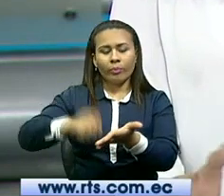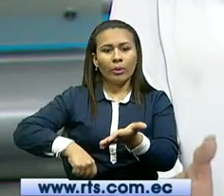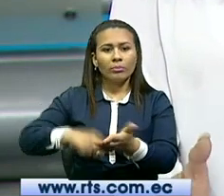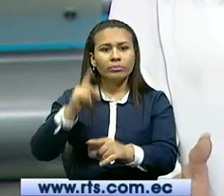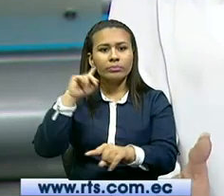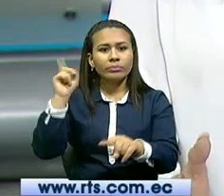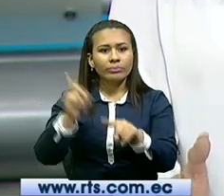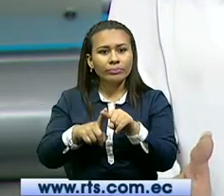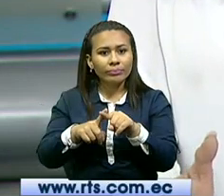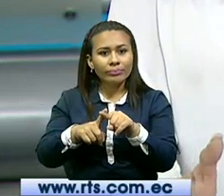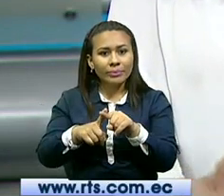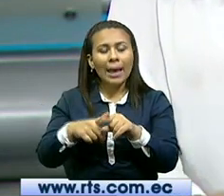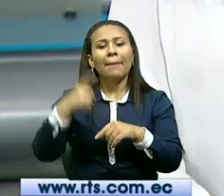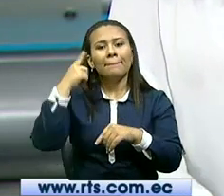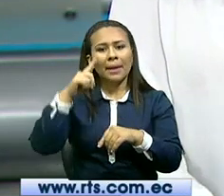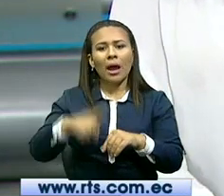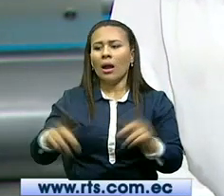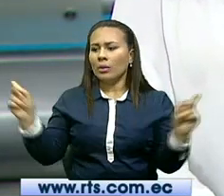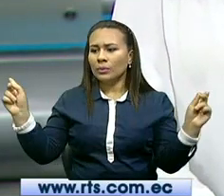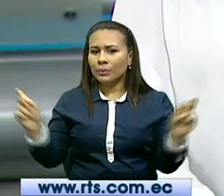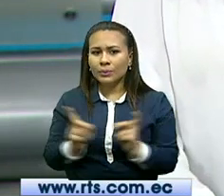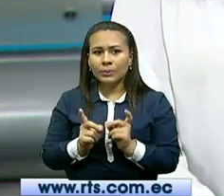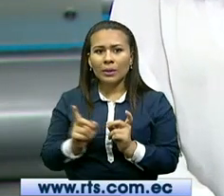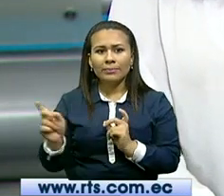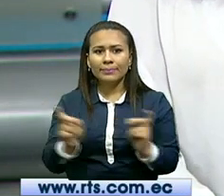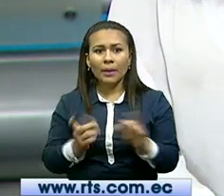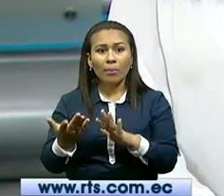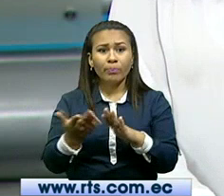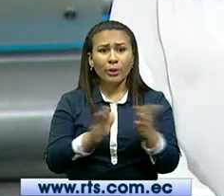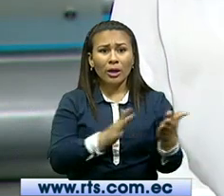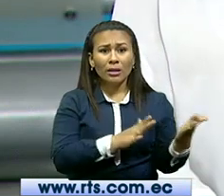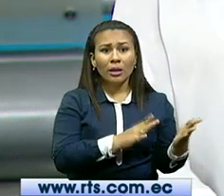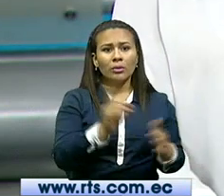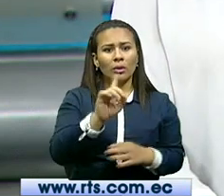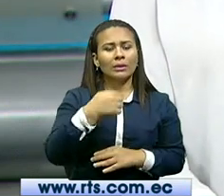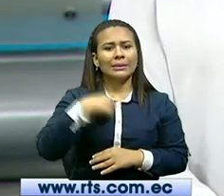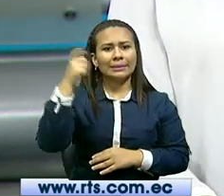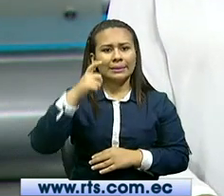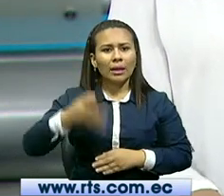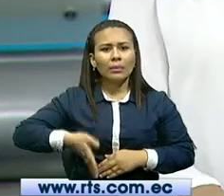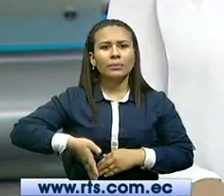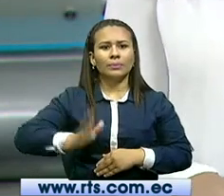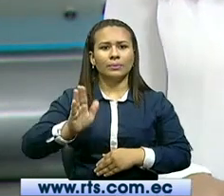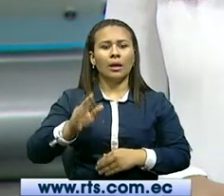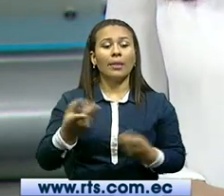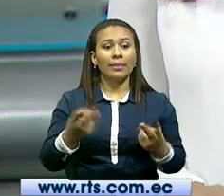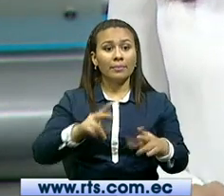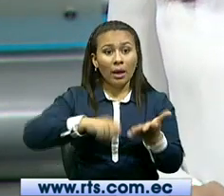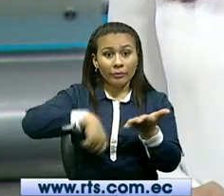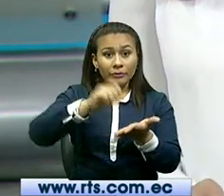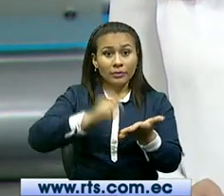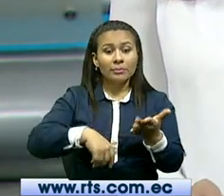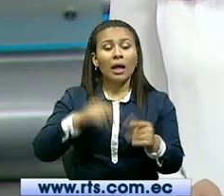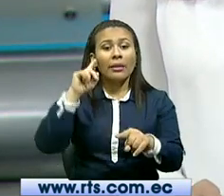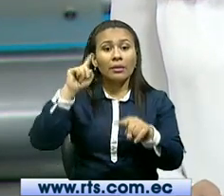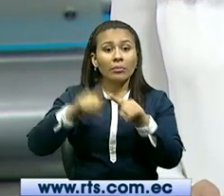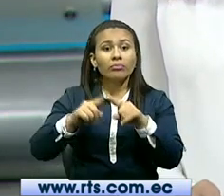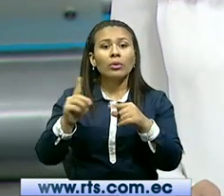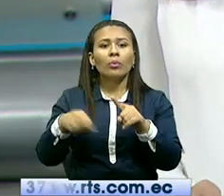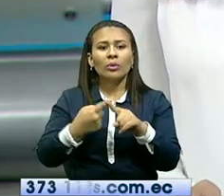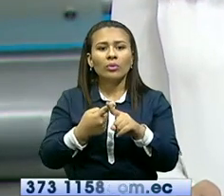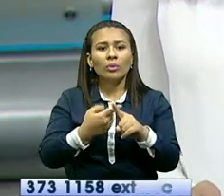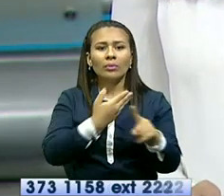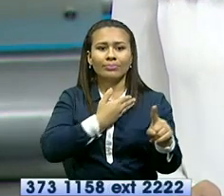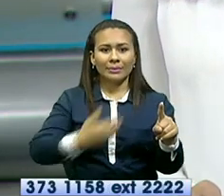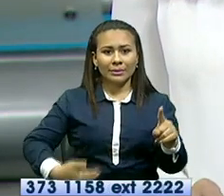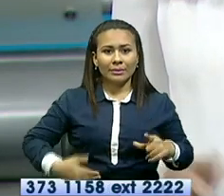seguridad vial que busca reducir la siniestralidad y la mortalidad en las vías del país. El pacto fue firmado durante la reunión entre el presidente